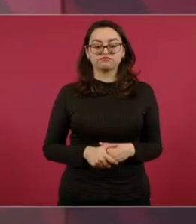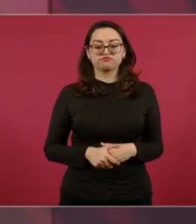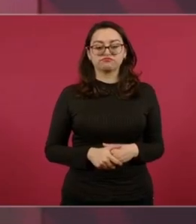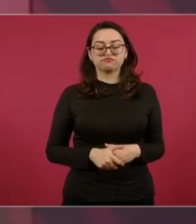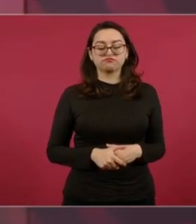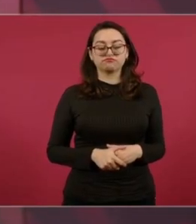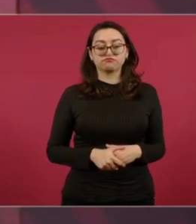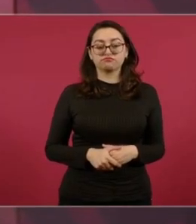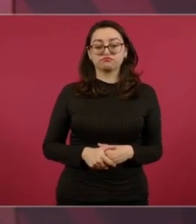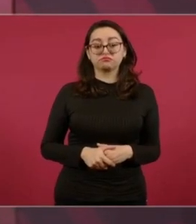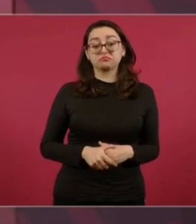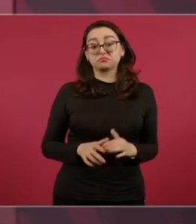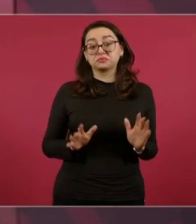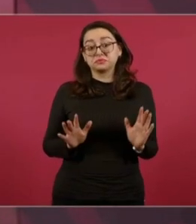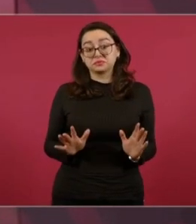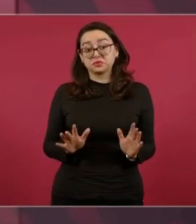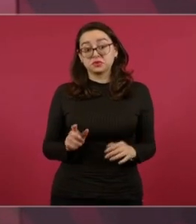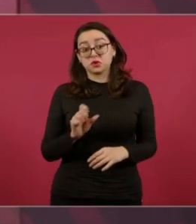una cuestión voluntaria.